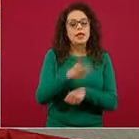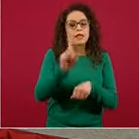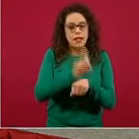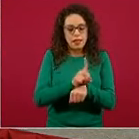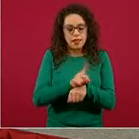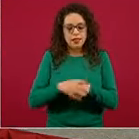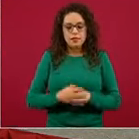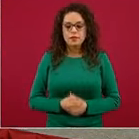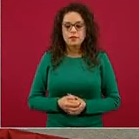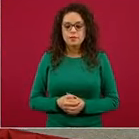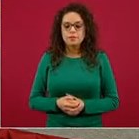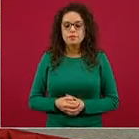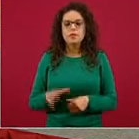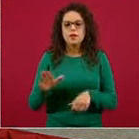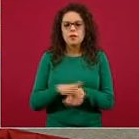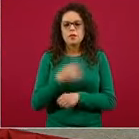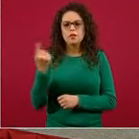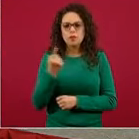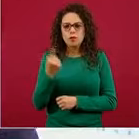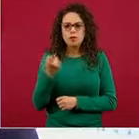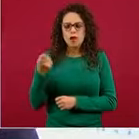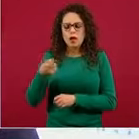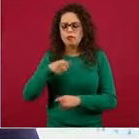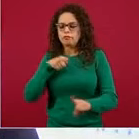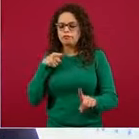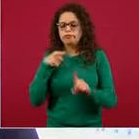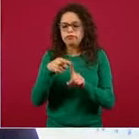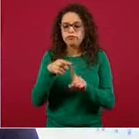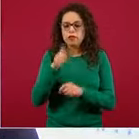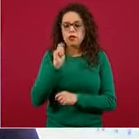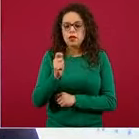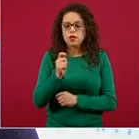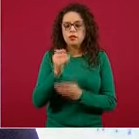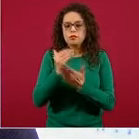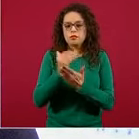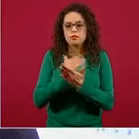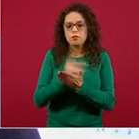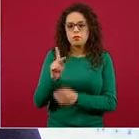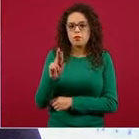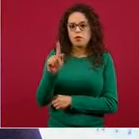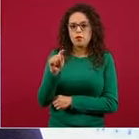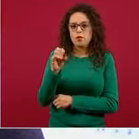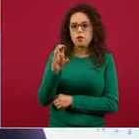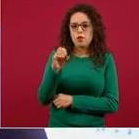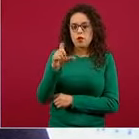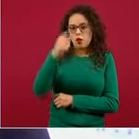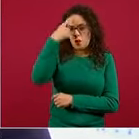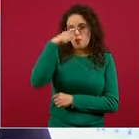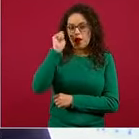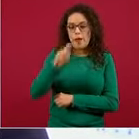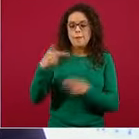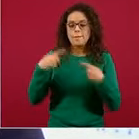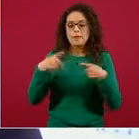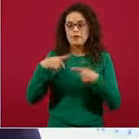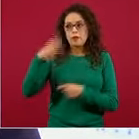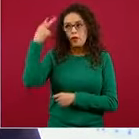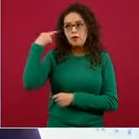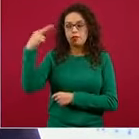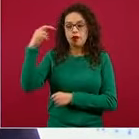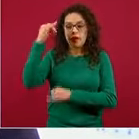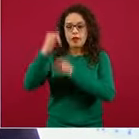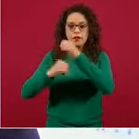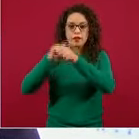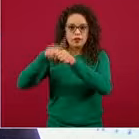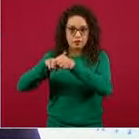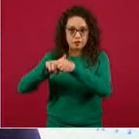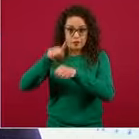hecho, es una disminución que va un poco enfocada a los protocolos que ellos tenían implementados para viajeros internacionales.